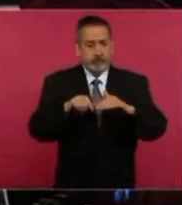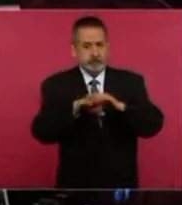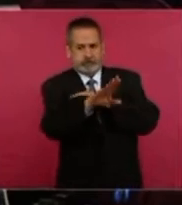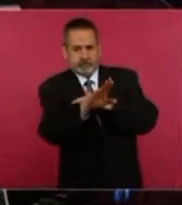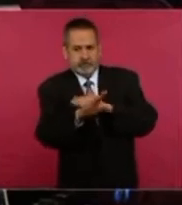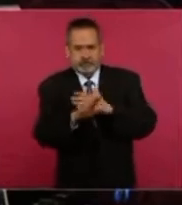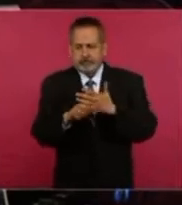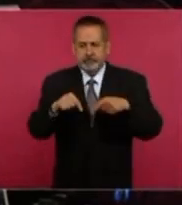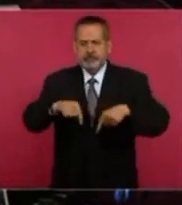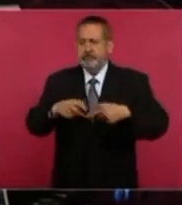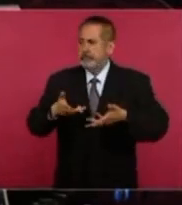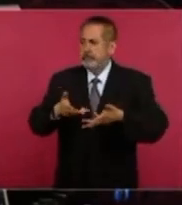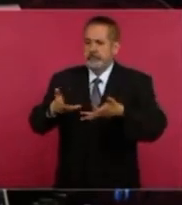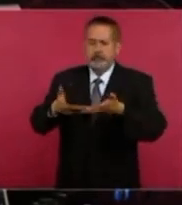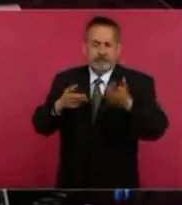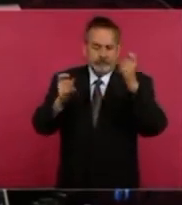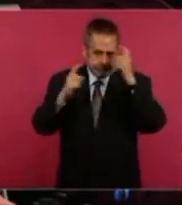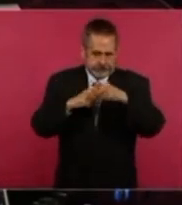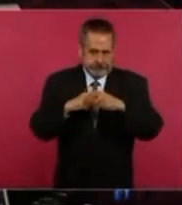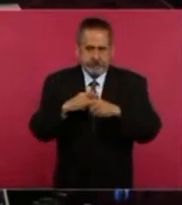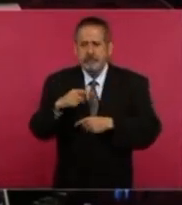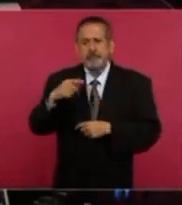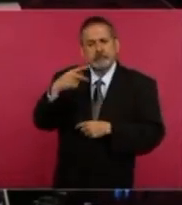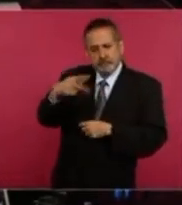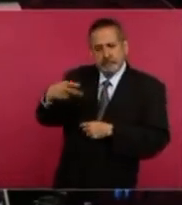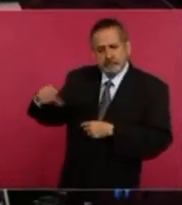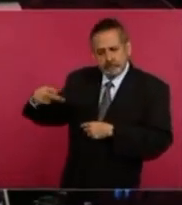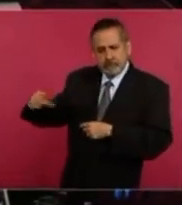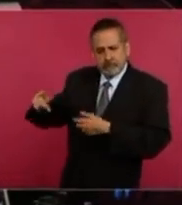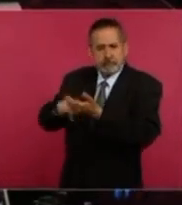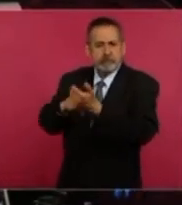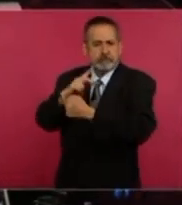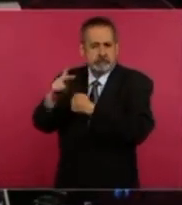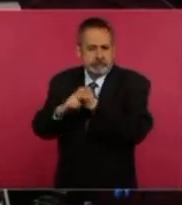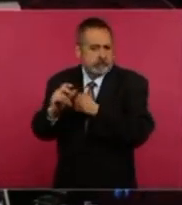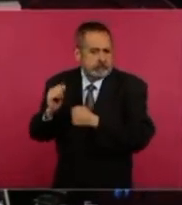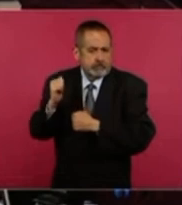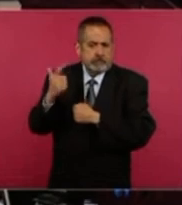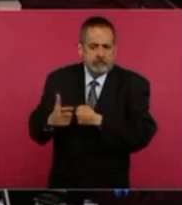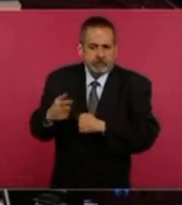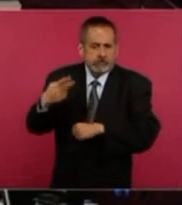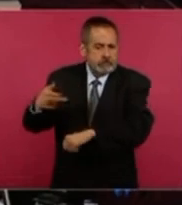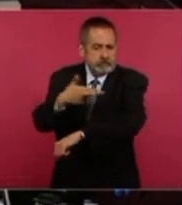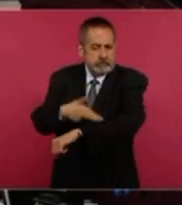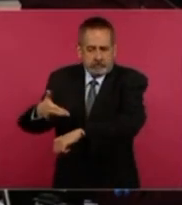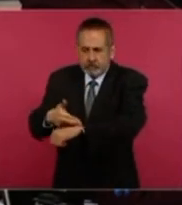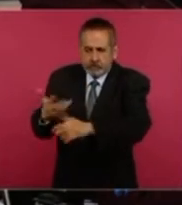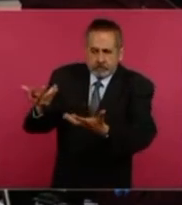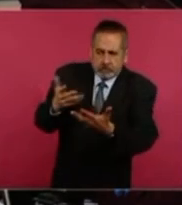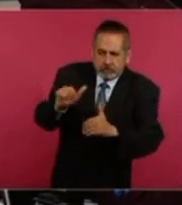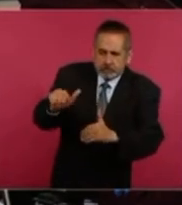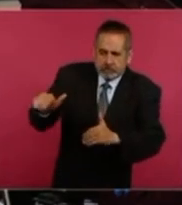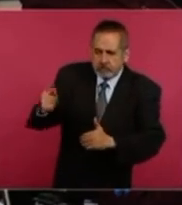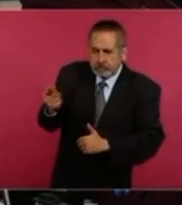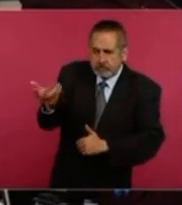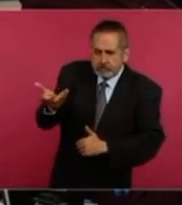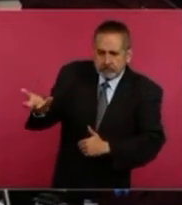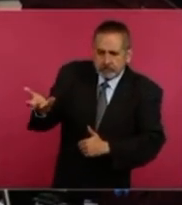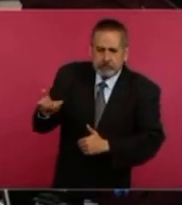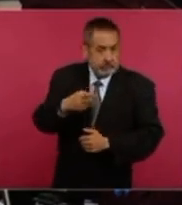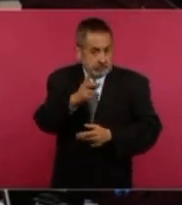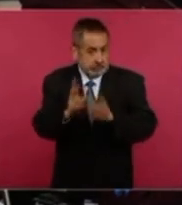la vulnerabilidad, pero también entiendo que las demás naciones tendrían que hacer algo al respecto. ¿Usted platicaría sobre este tema